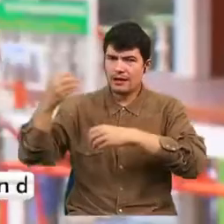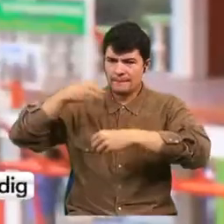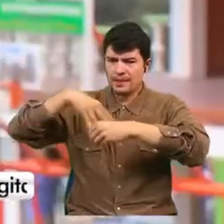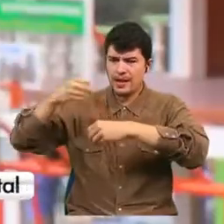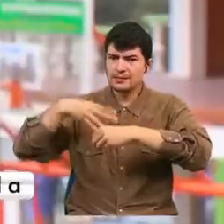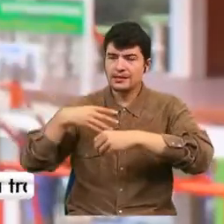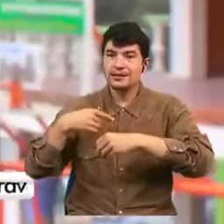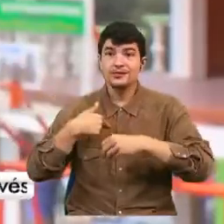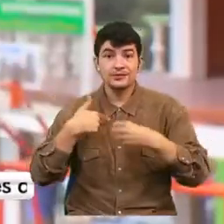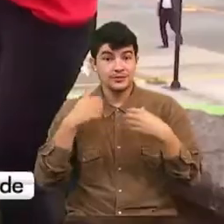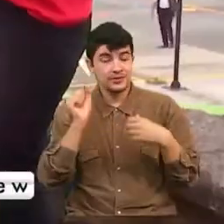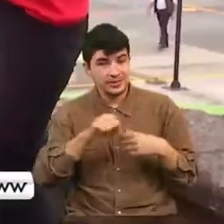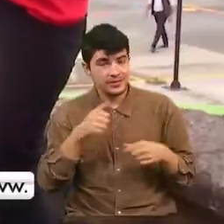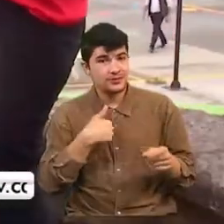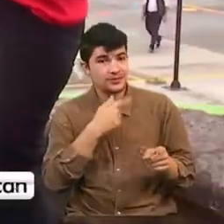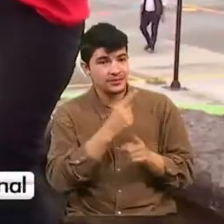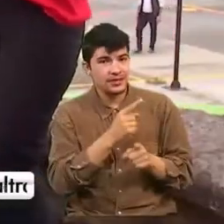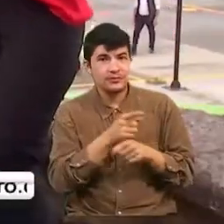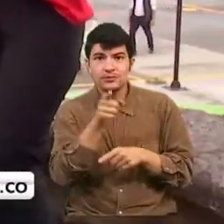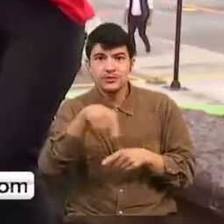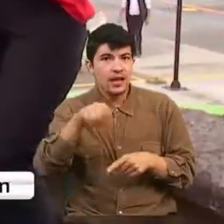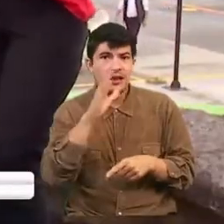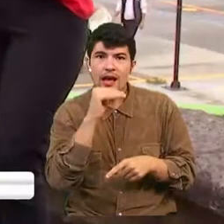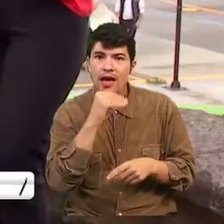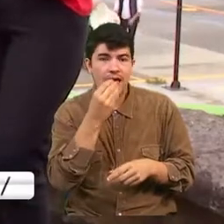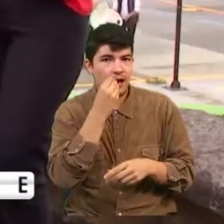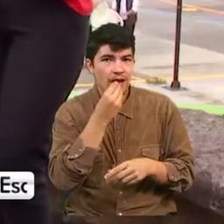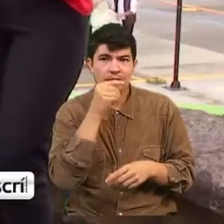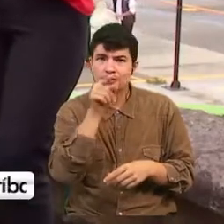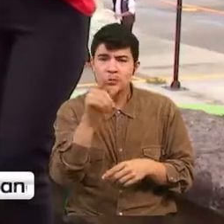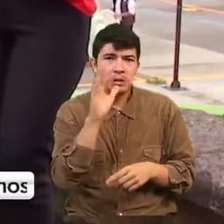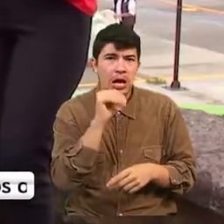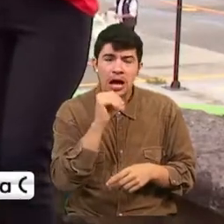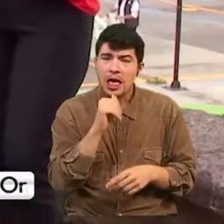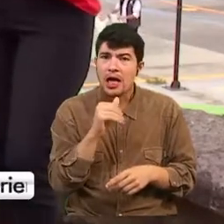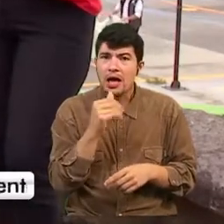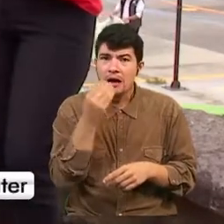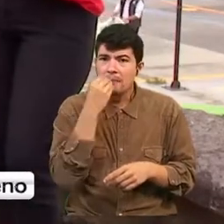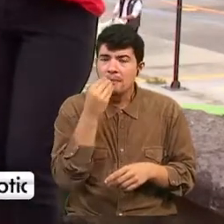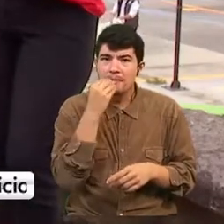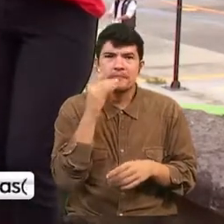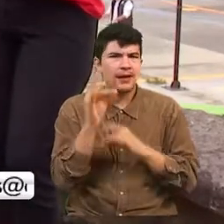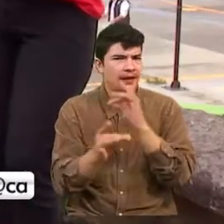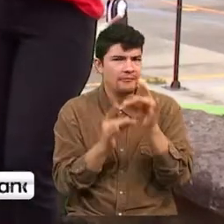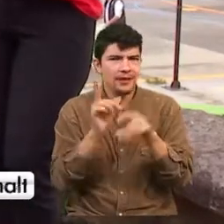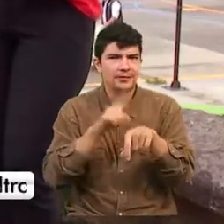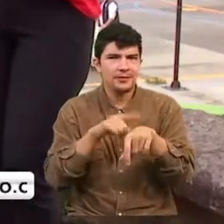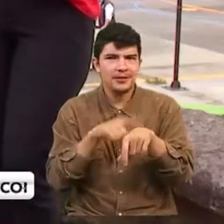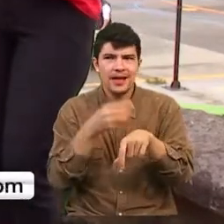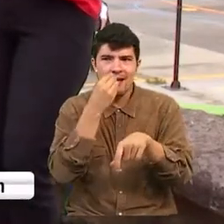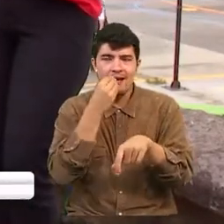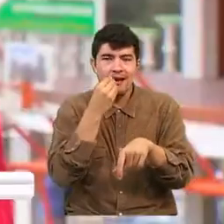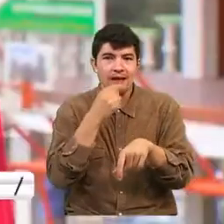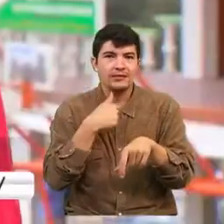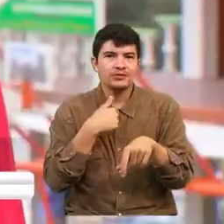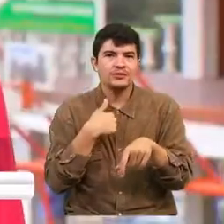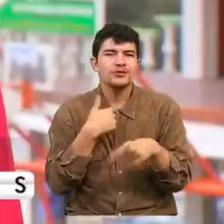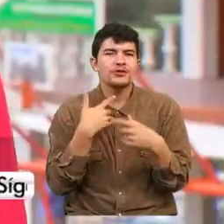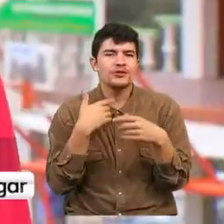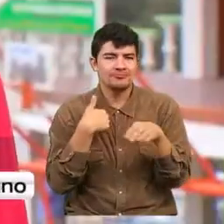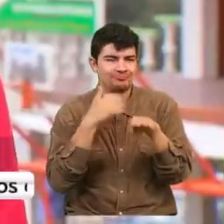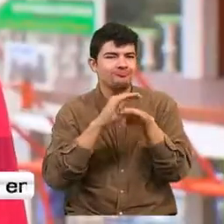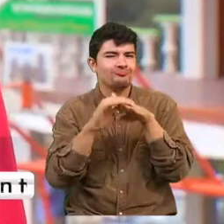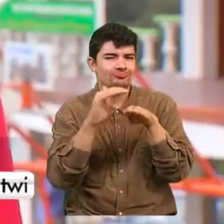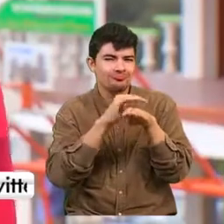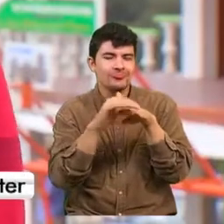quiero invitar a ustedes dos, por si no han almorzado y nuestros televidentes también, que estamos en perfecta hora de almuerzo, pues los voy a antojar. Y les voy